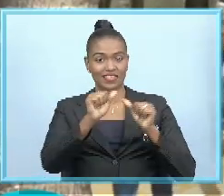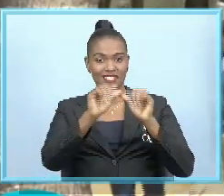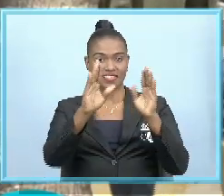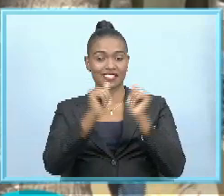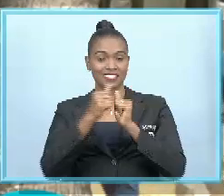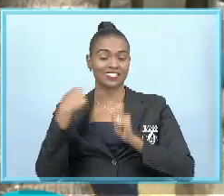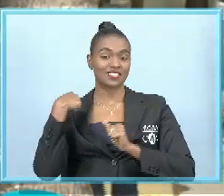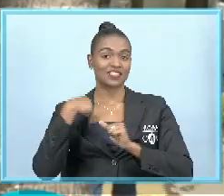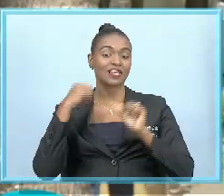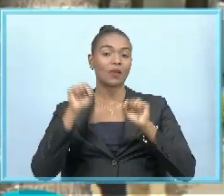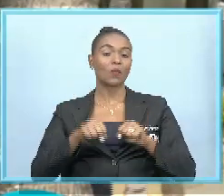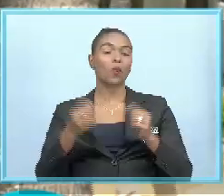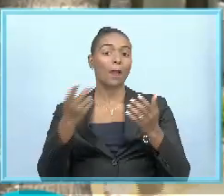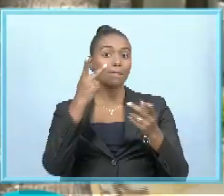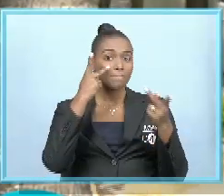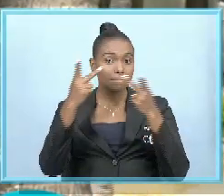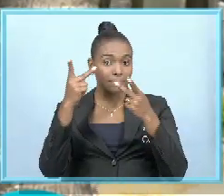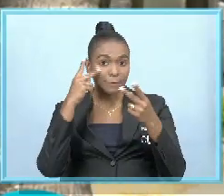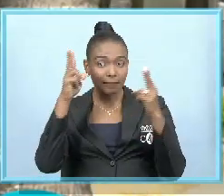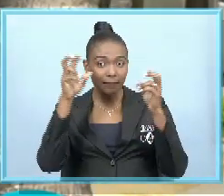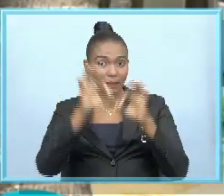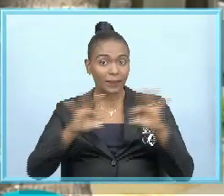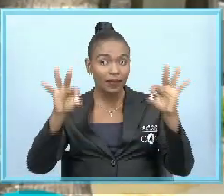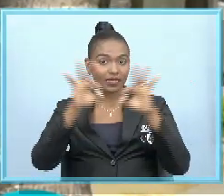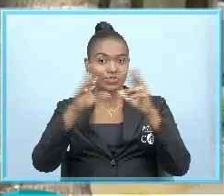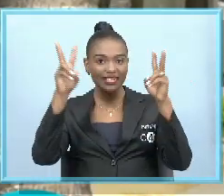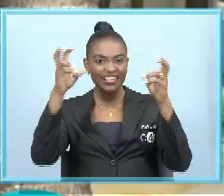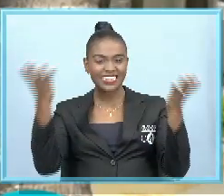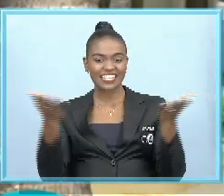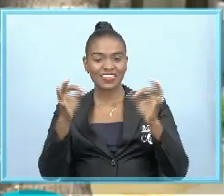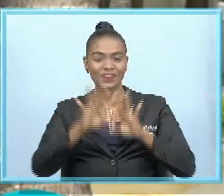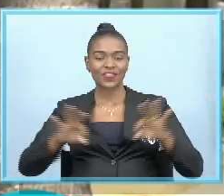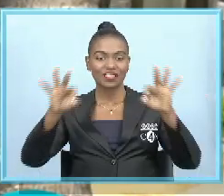para que continuemos abordando temas importantes en el marco de esta